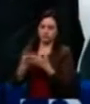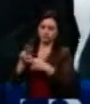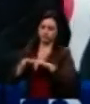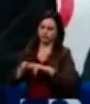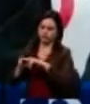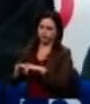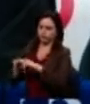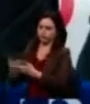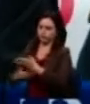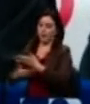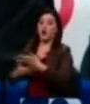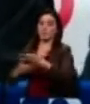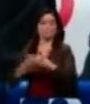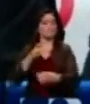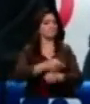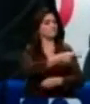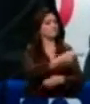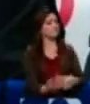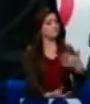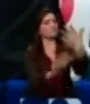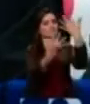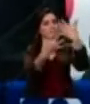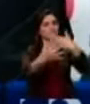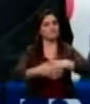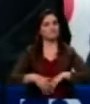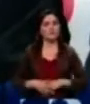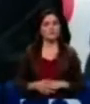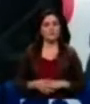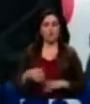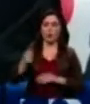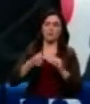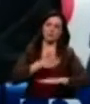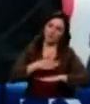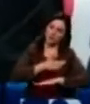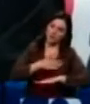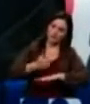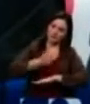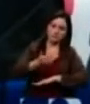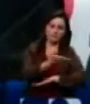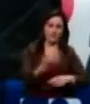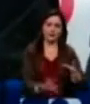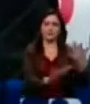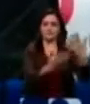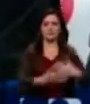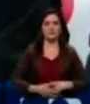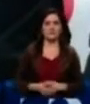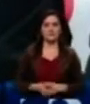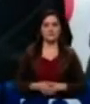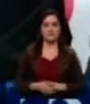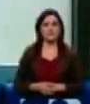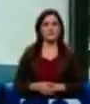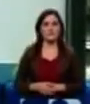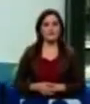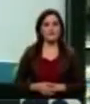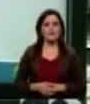verificada toda esta documentación, se procedió a solicitar al juez pertinente la respectiva orden de